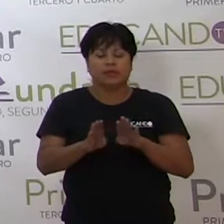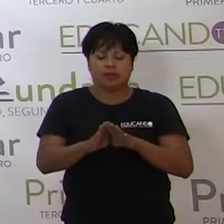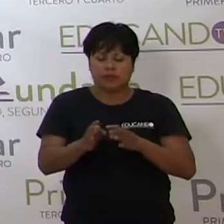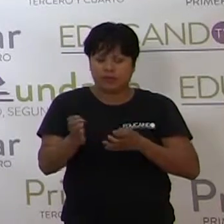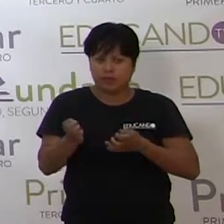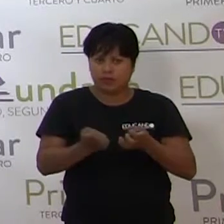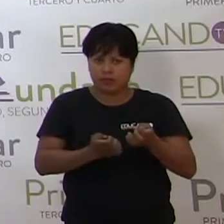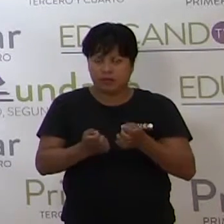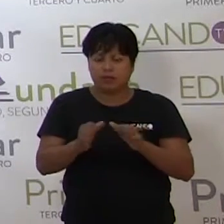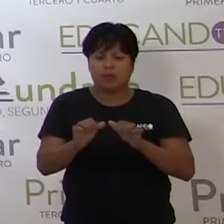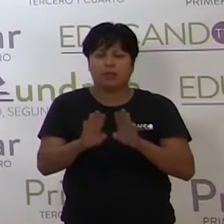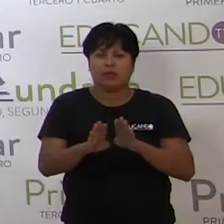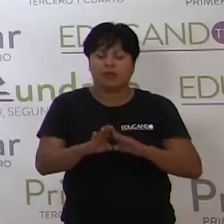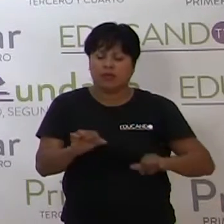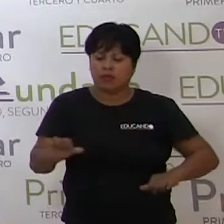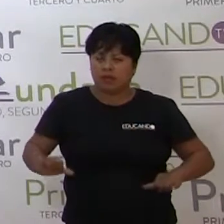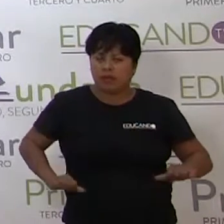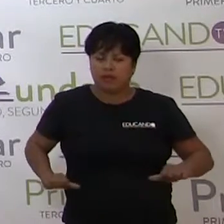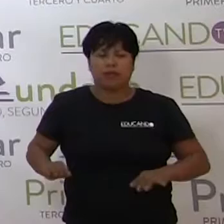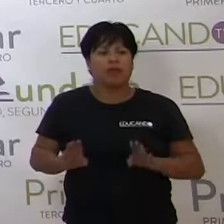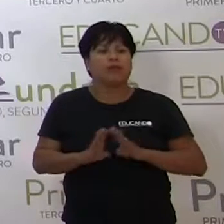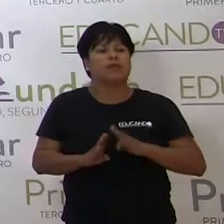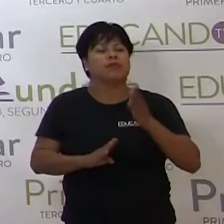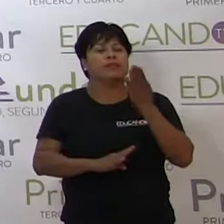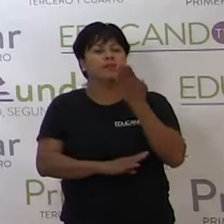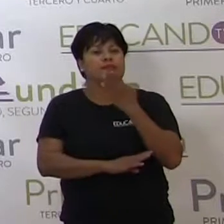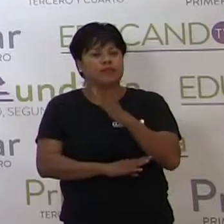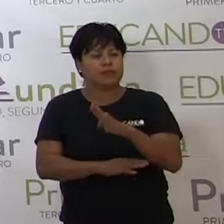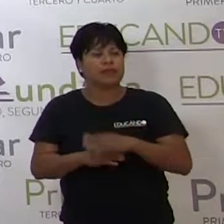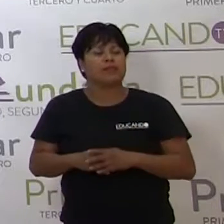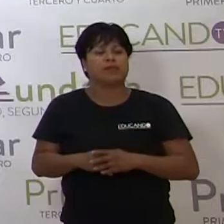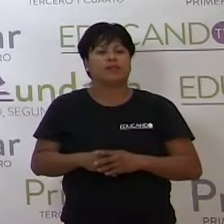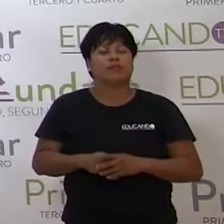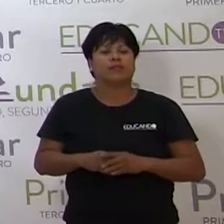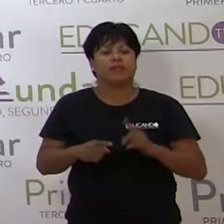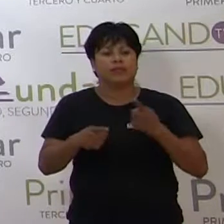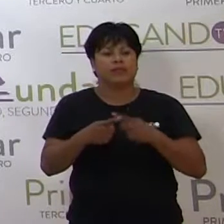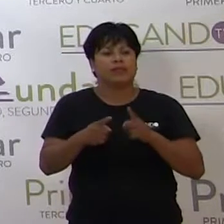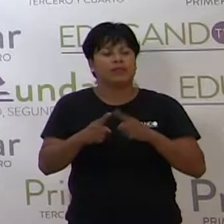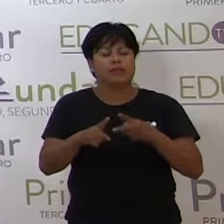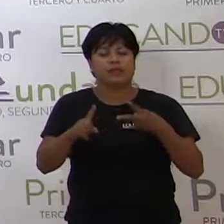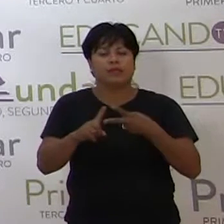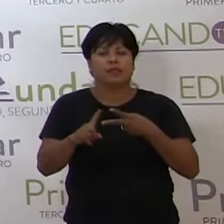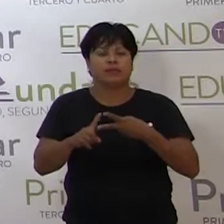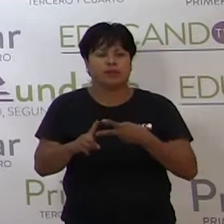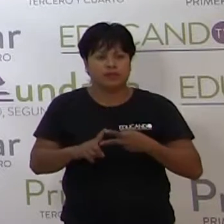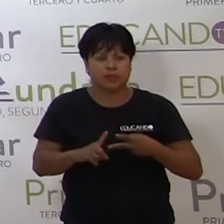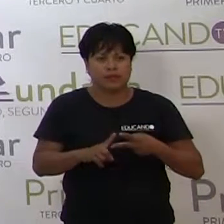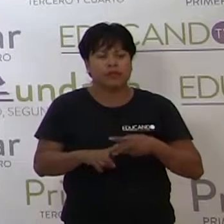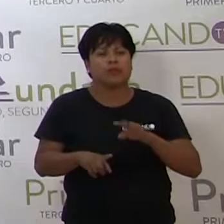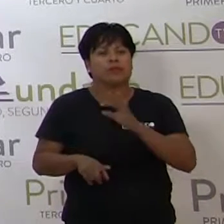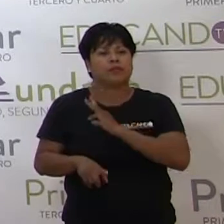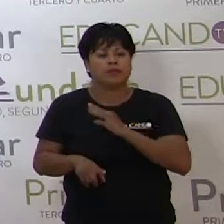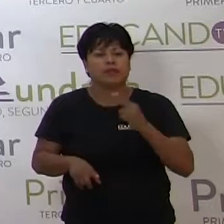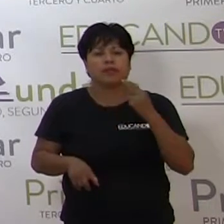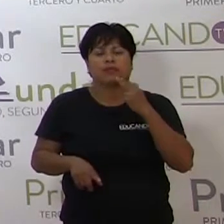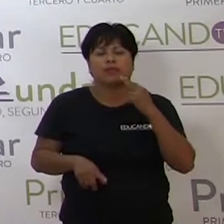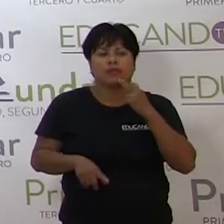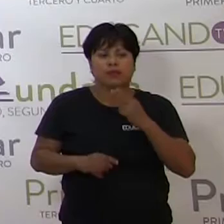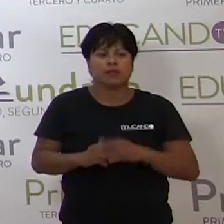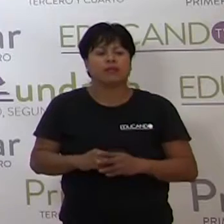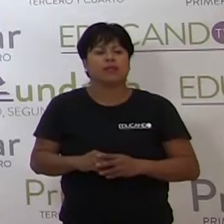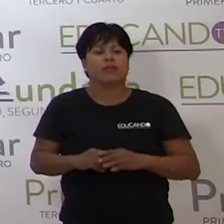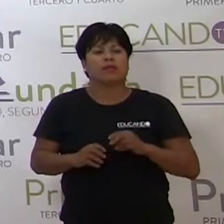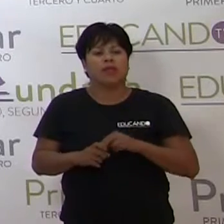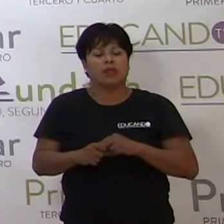ejercicio. Como sabes, las identidades trigonométricas se pueden utilizar